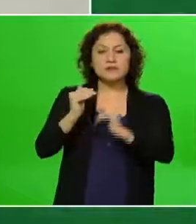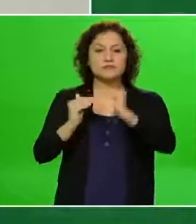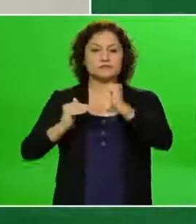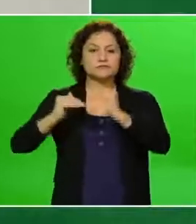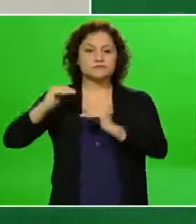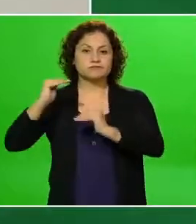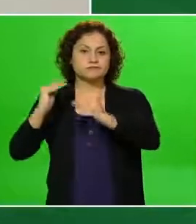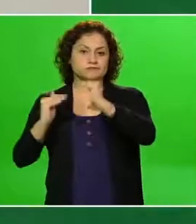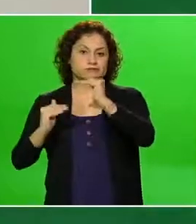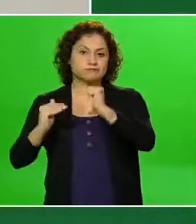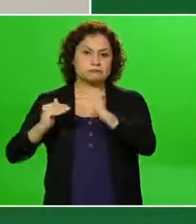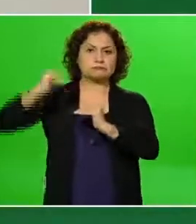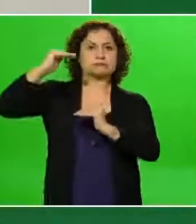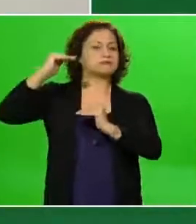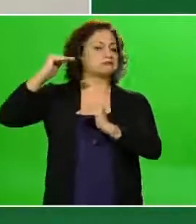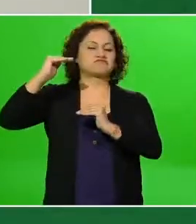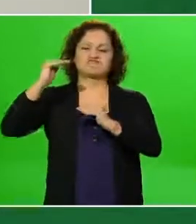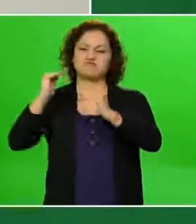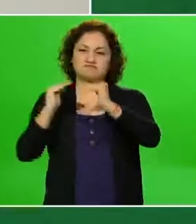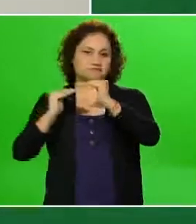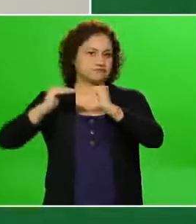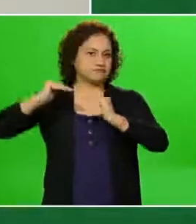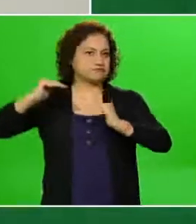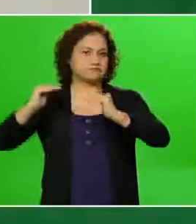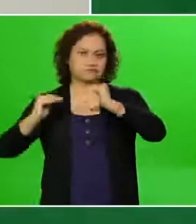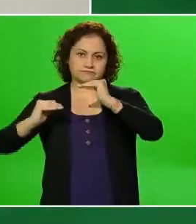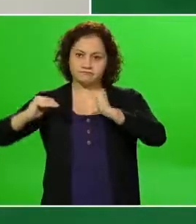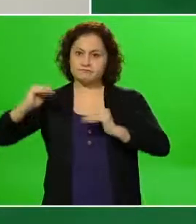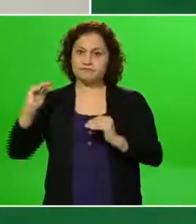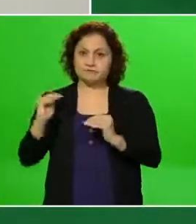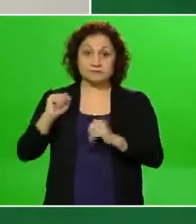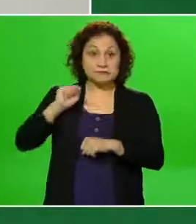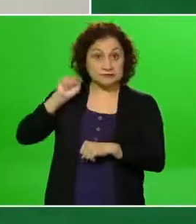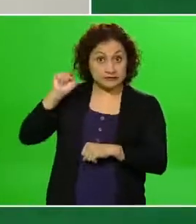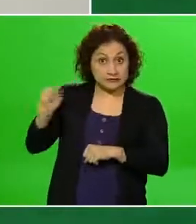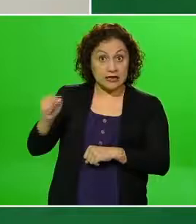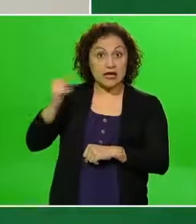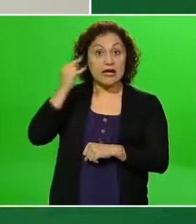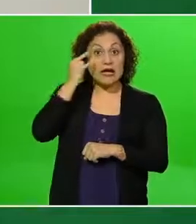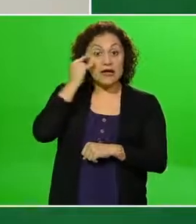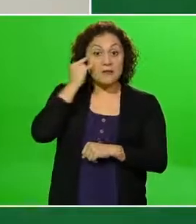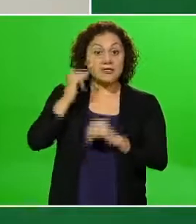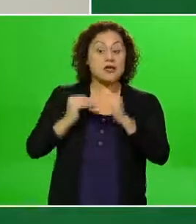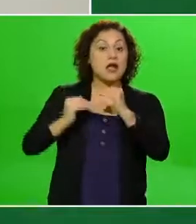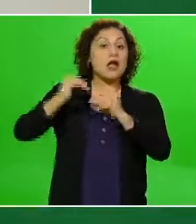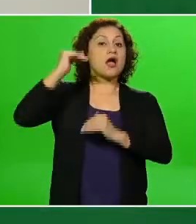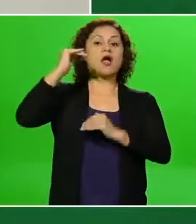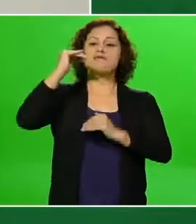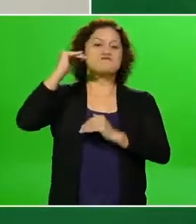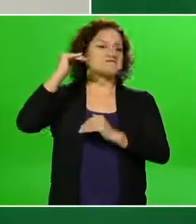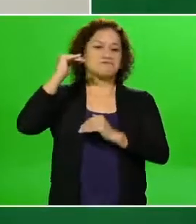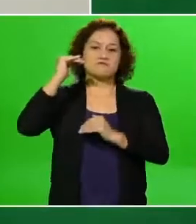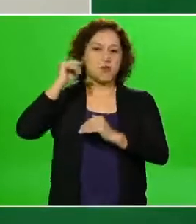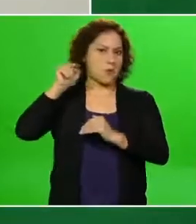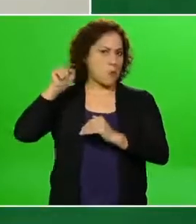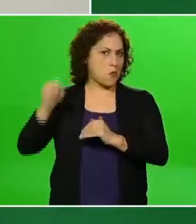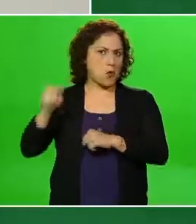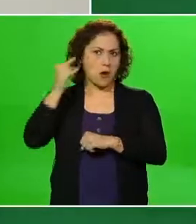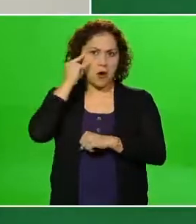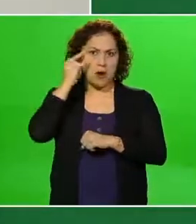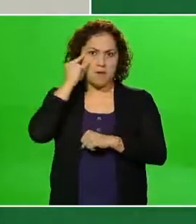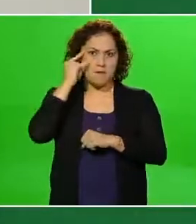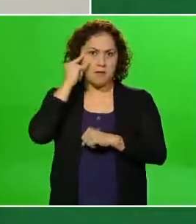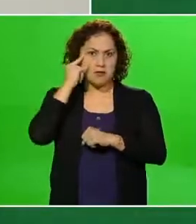se mantiene en las últimas semanas. Es decir, no tenemos en Campeche un comportamiento ascendente. la epidemia en Campeche no va